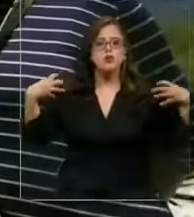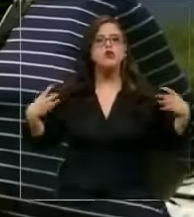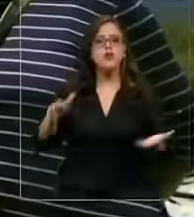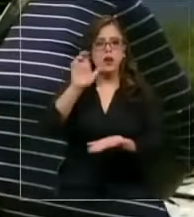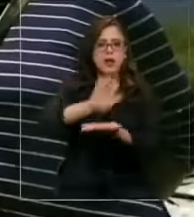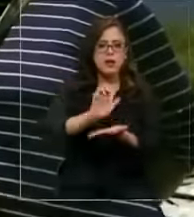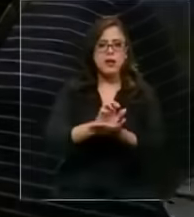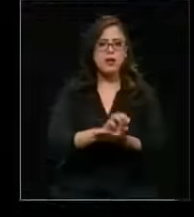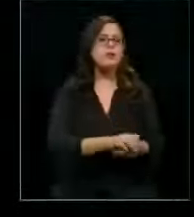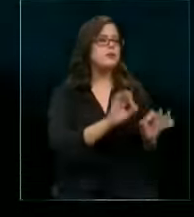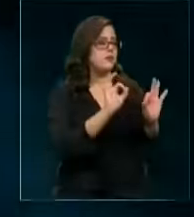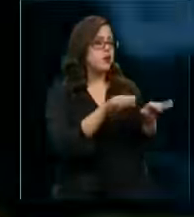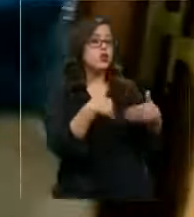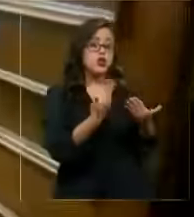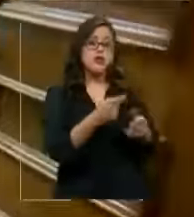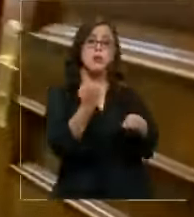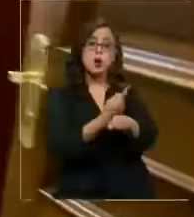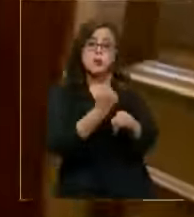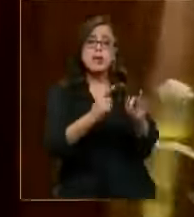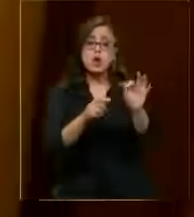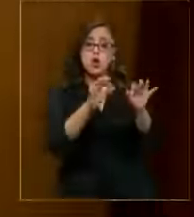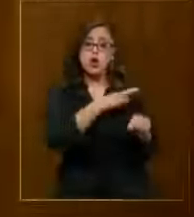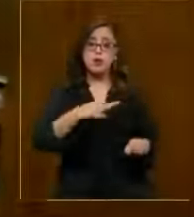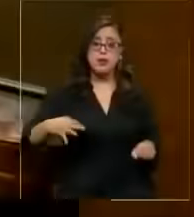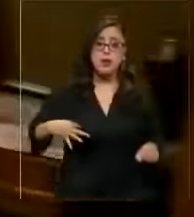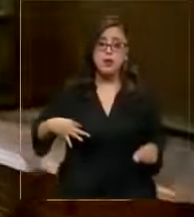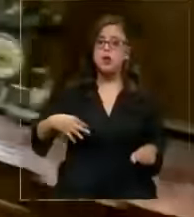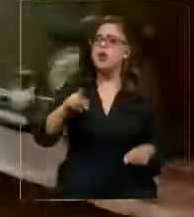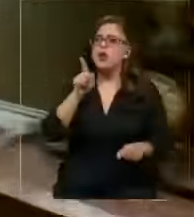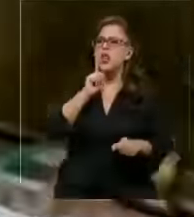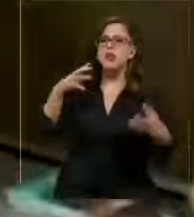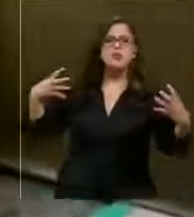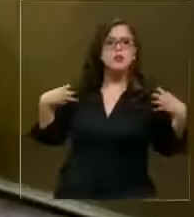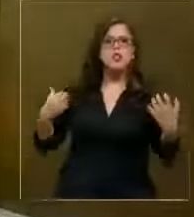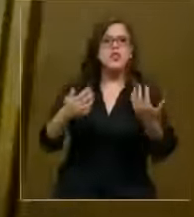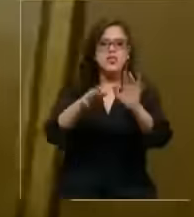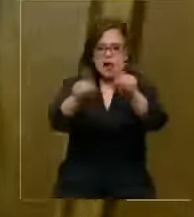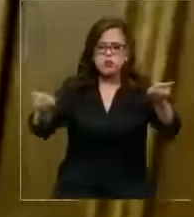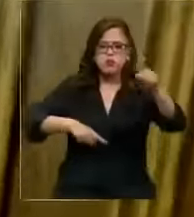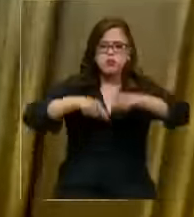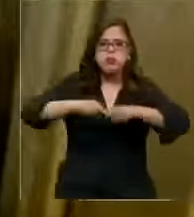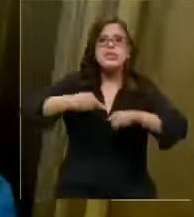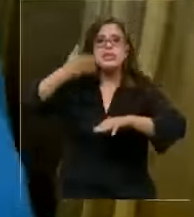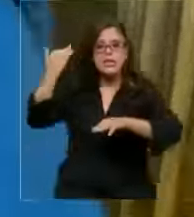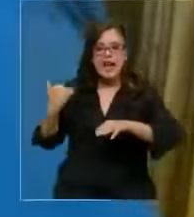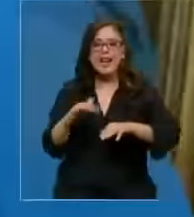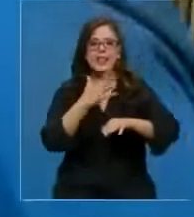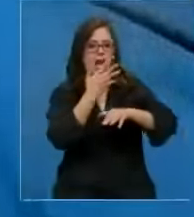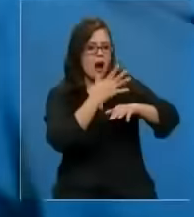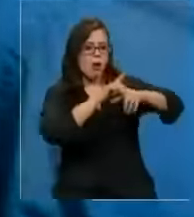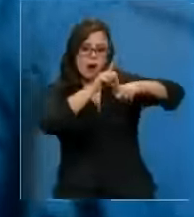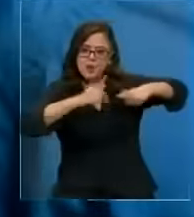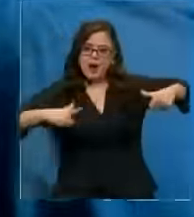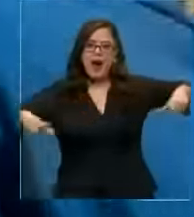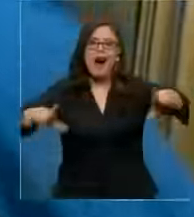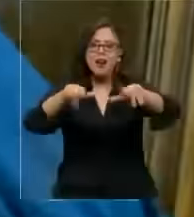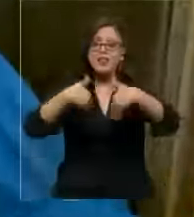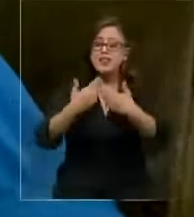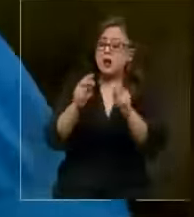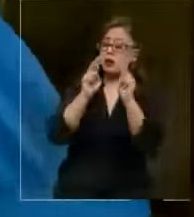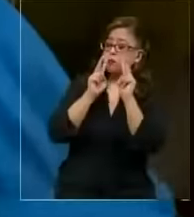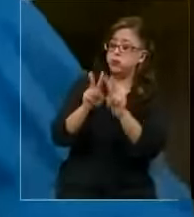Vamos a hablar con el Ministerio entonces. ¿A quién pertenecen entonces estos terrenos antes tapados por el agua y ahora descubiertos a plena luz